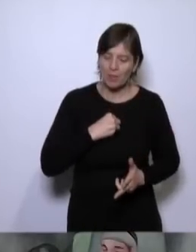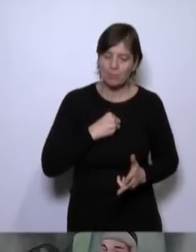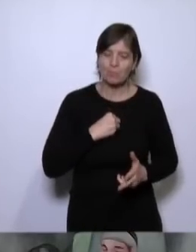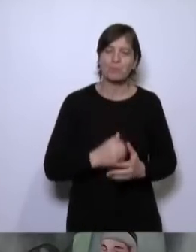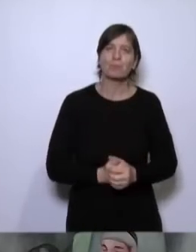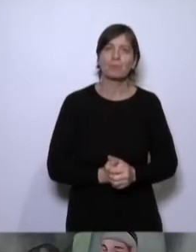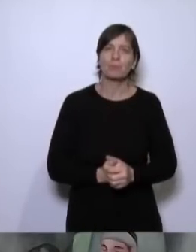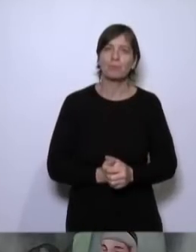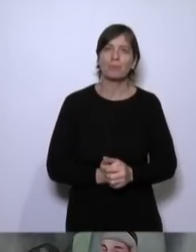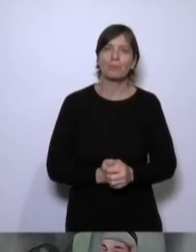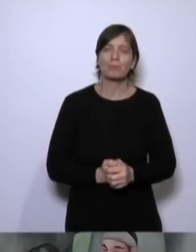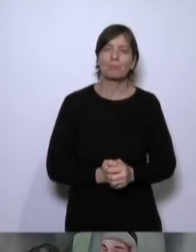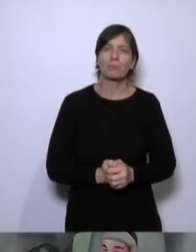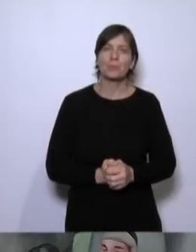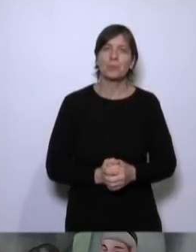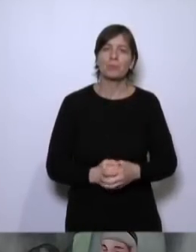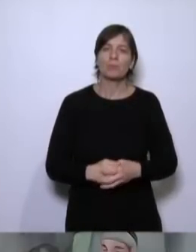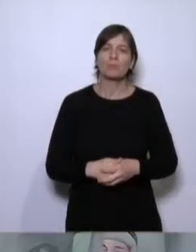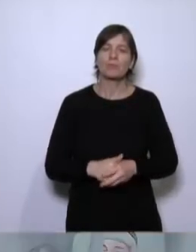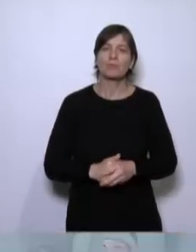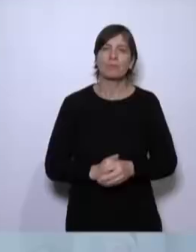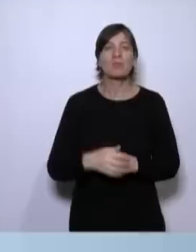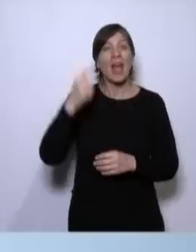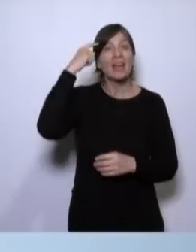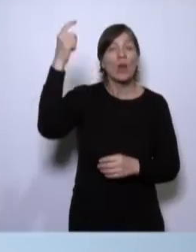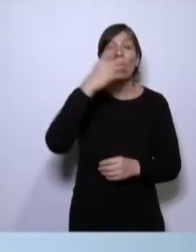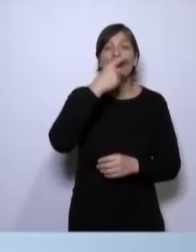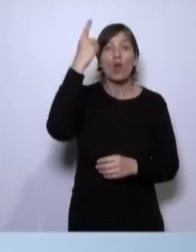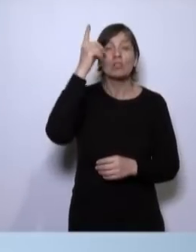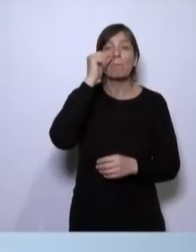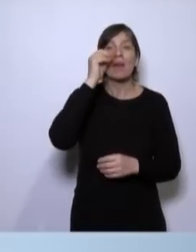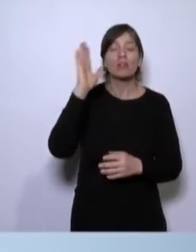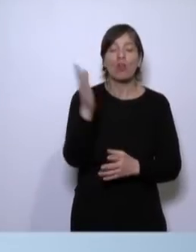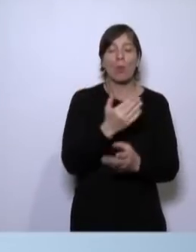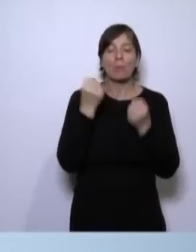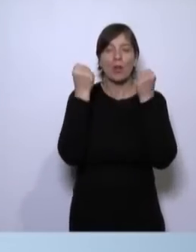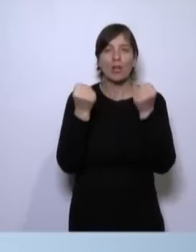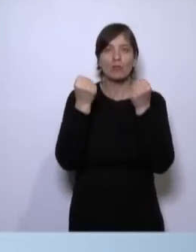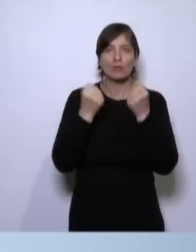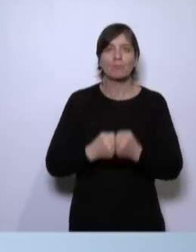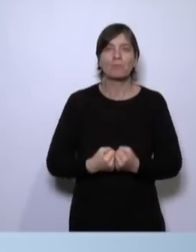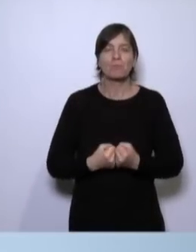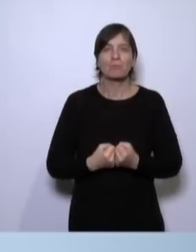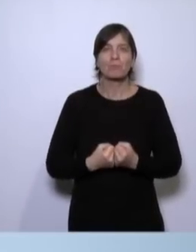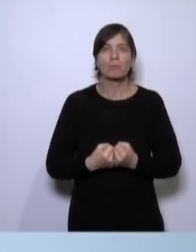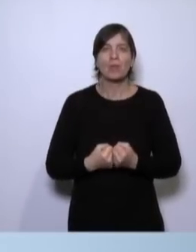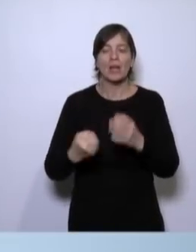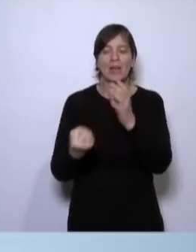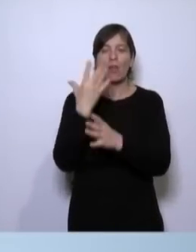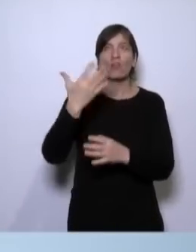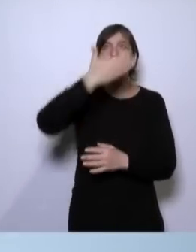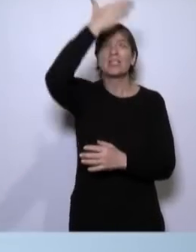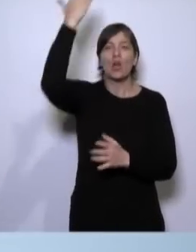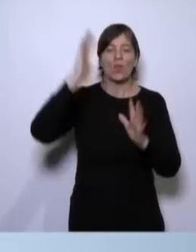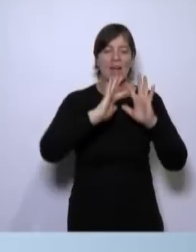Los invito a confesar nuestra fe. Creo en Dios Padre Todopoderoso,